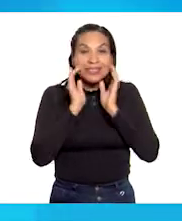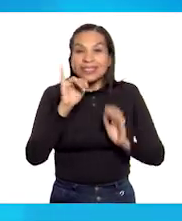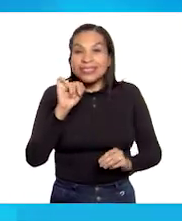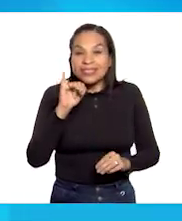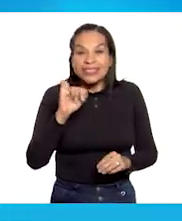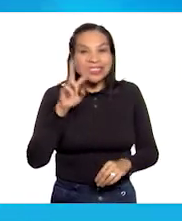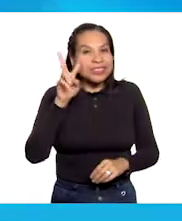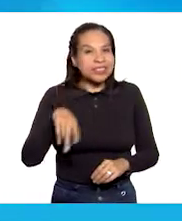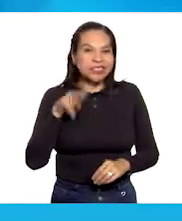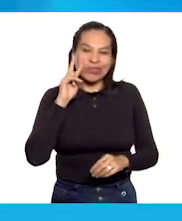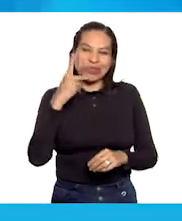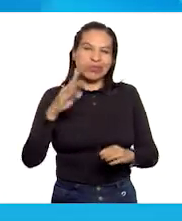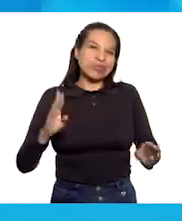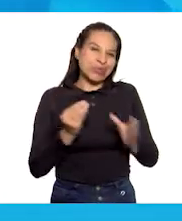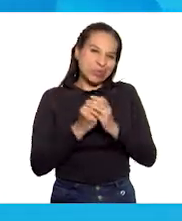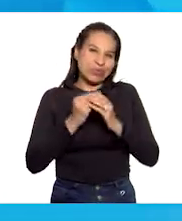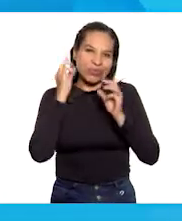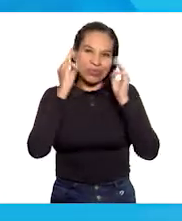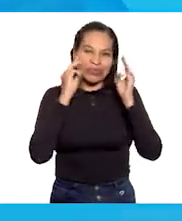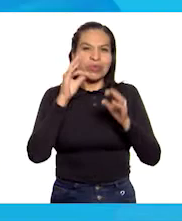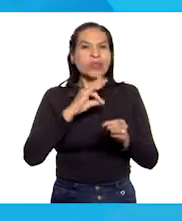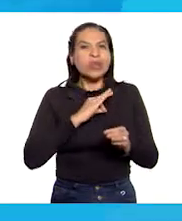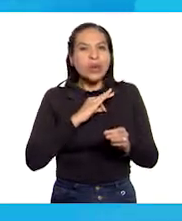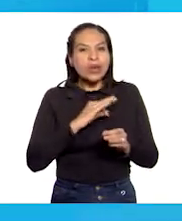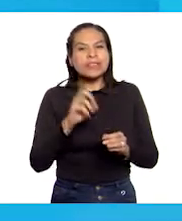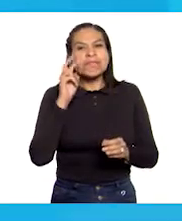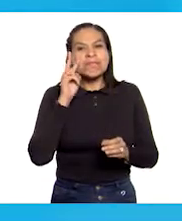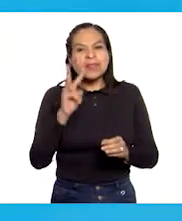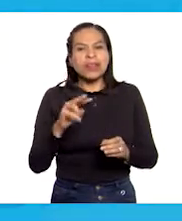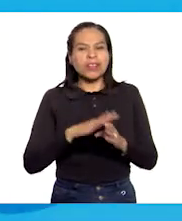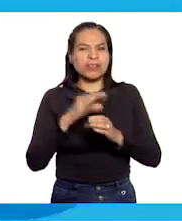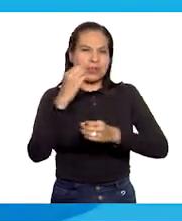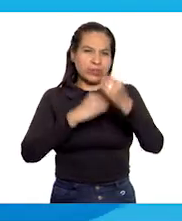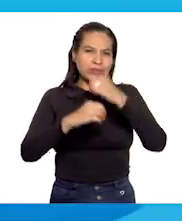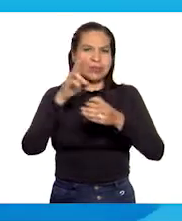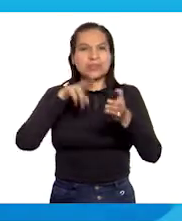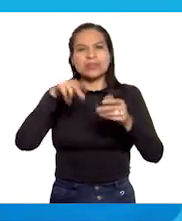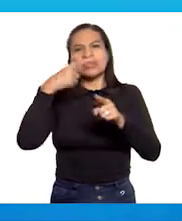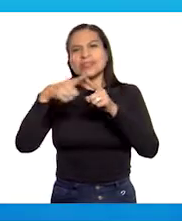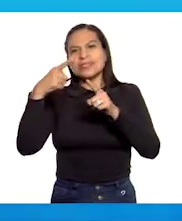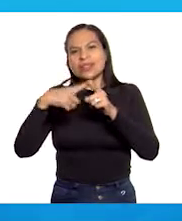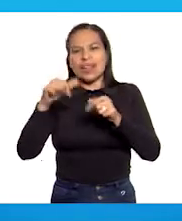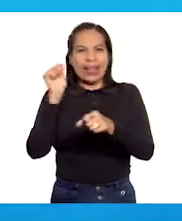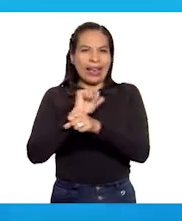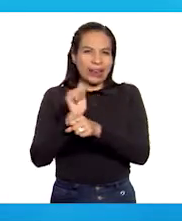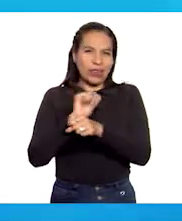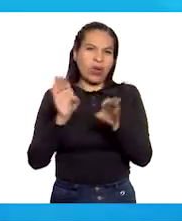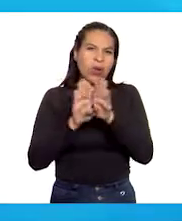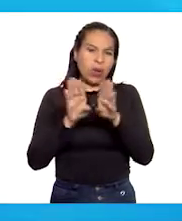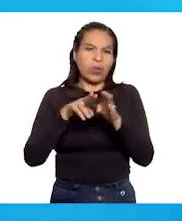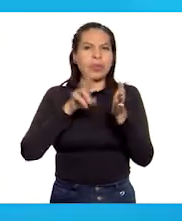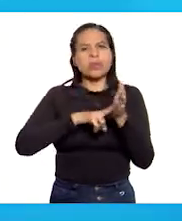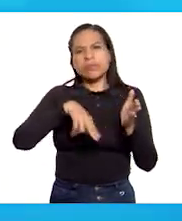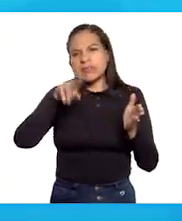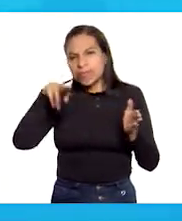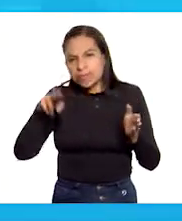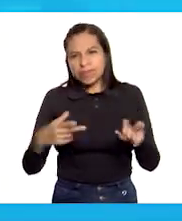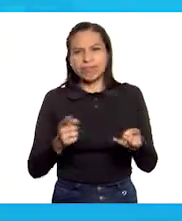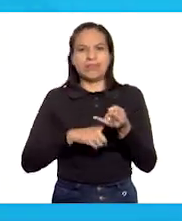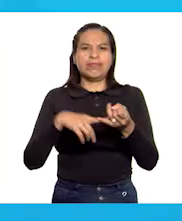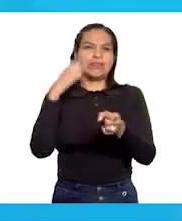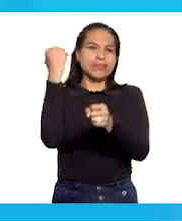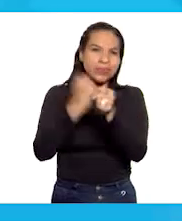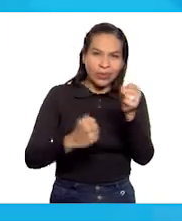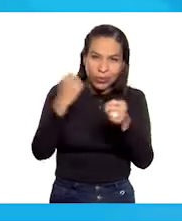Sí, Gloria, son el tipo de museo en donde podemos ver obras de diferentes artistas, como sus pinturas,